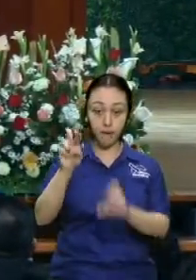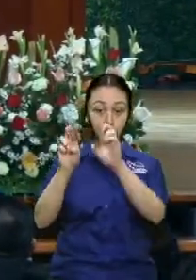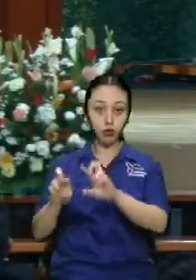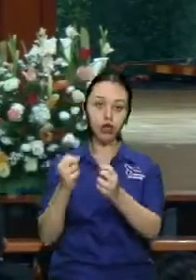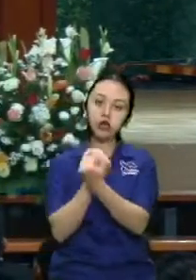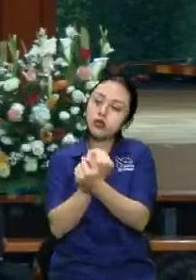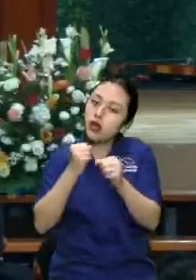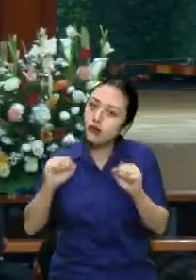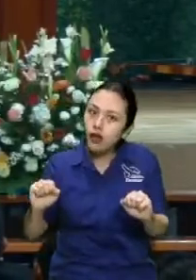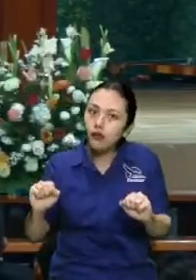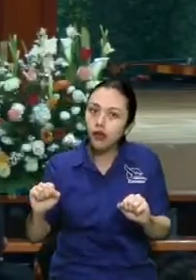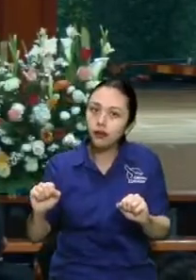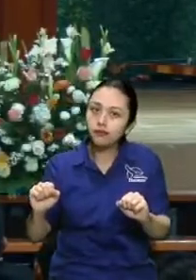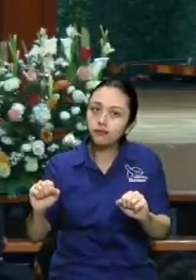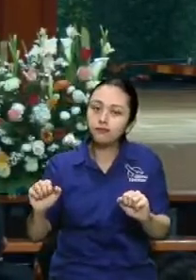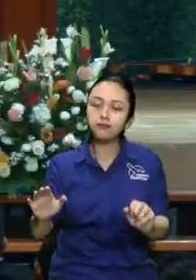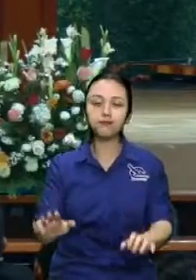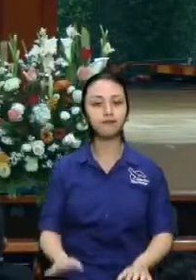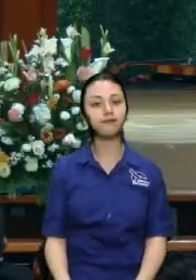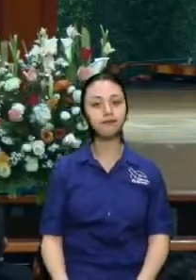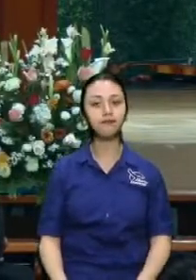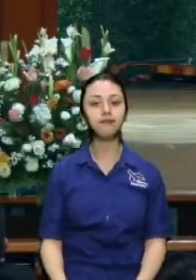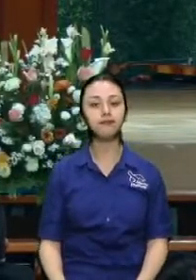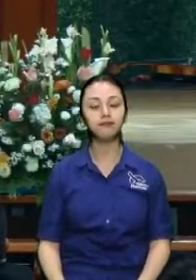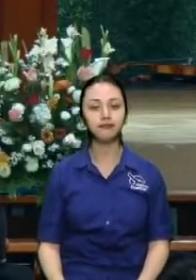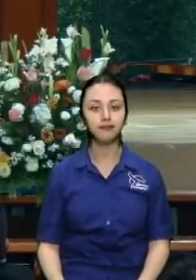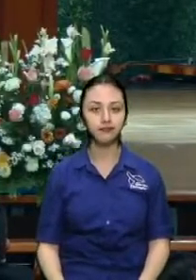Entonces también me hago los quites,